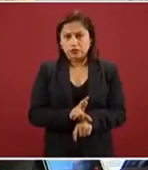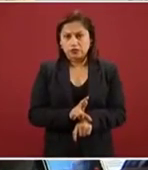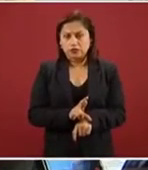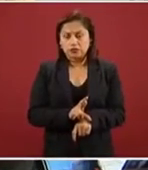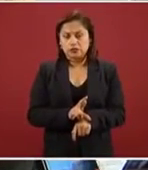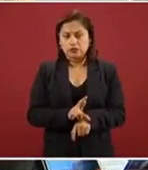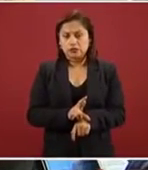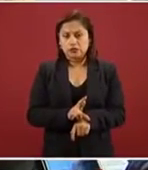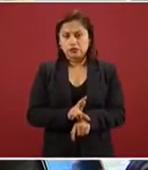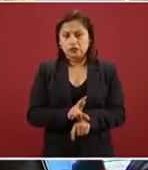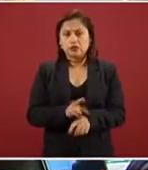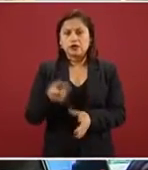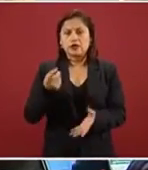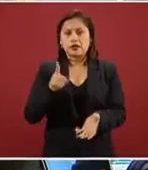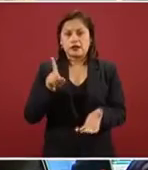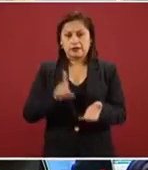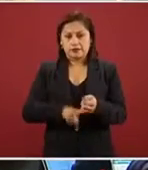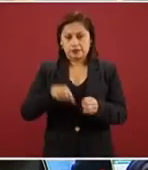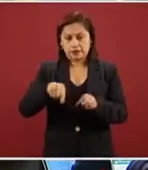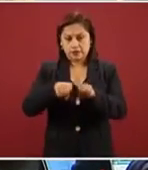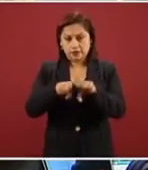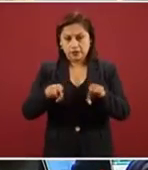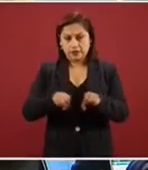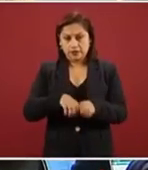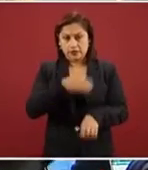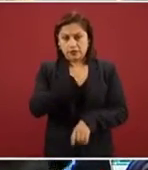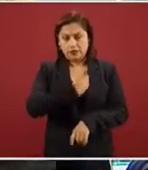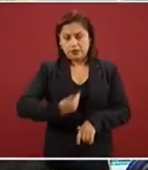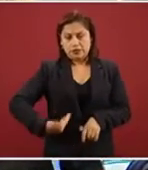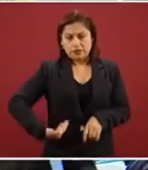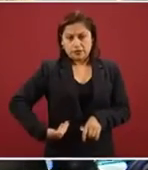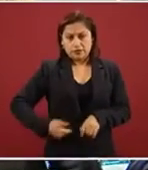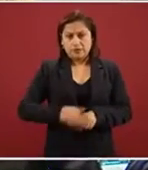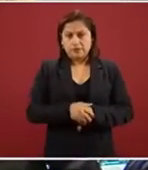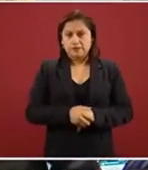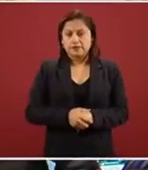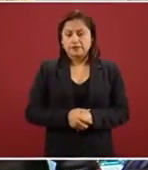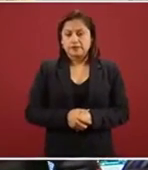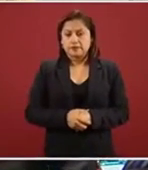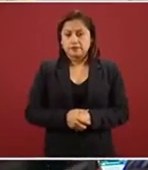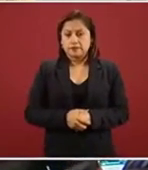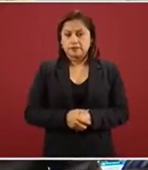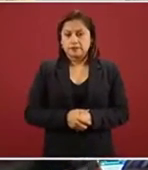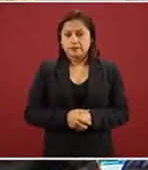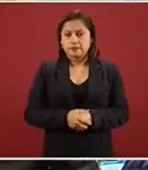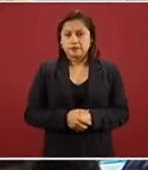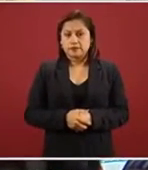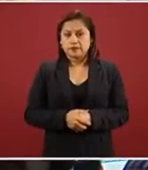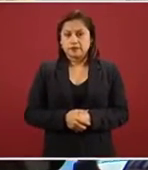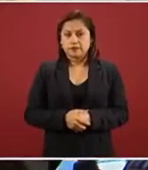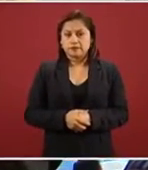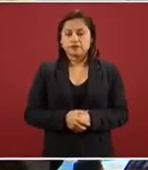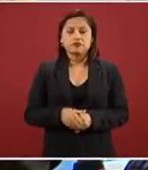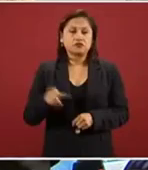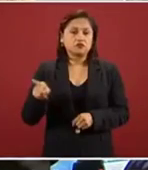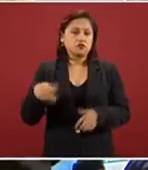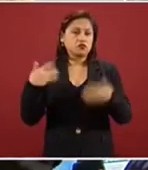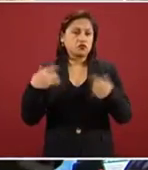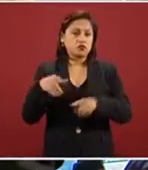técnica de la Presidencia de la República y tiene mucha